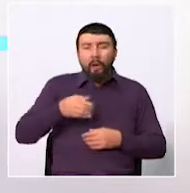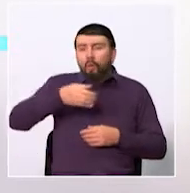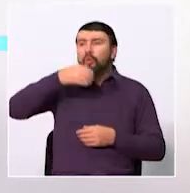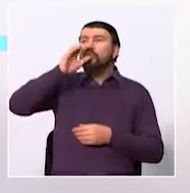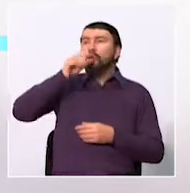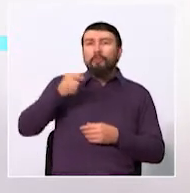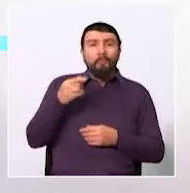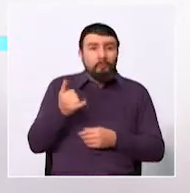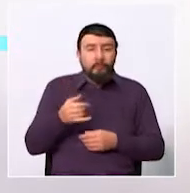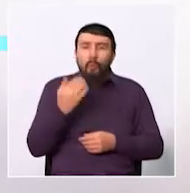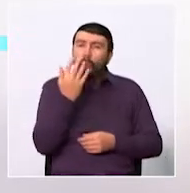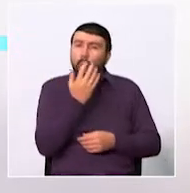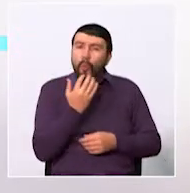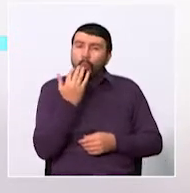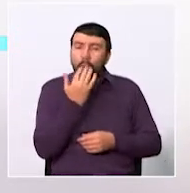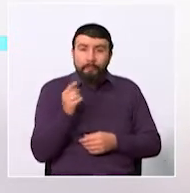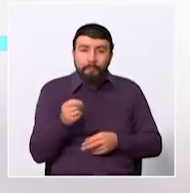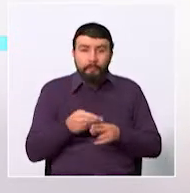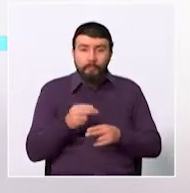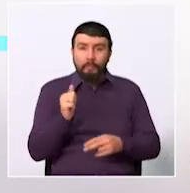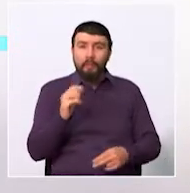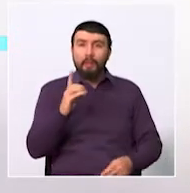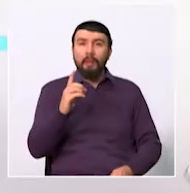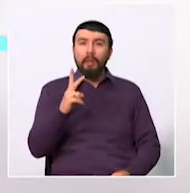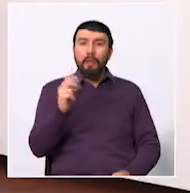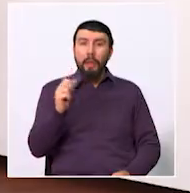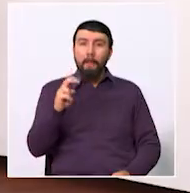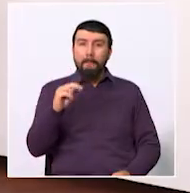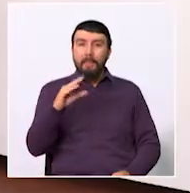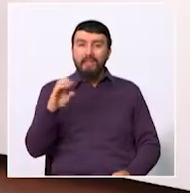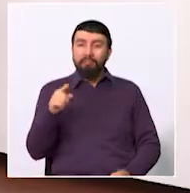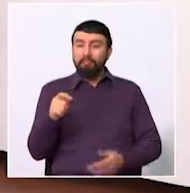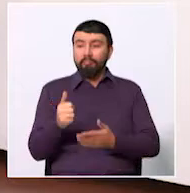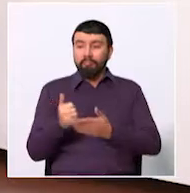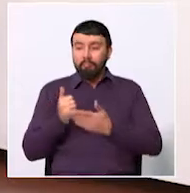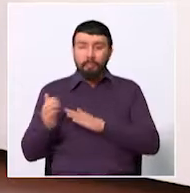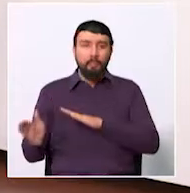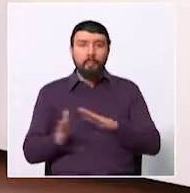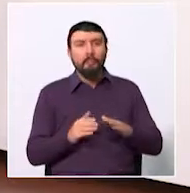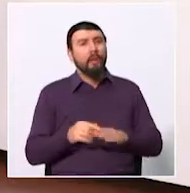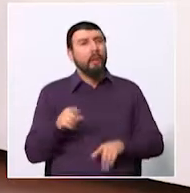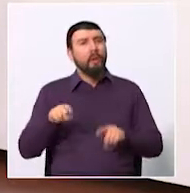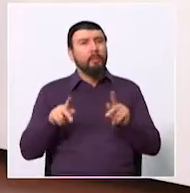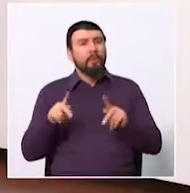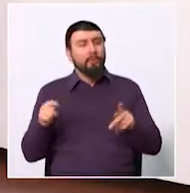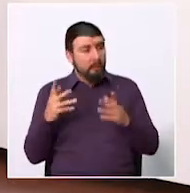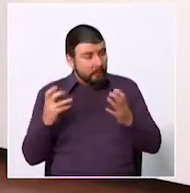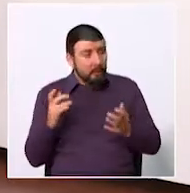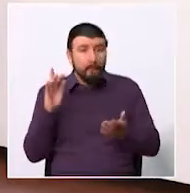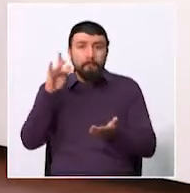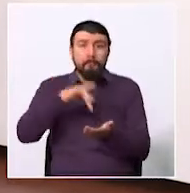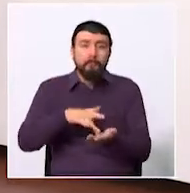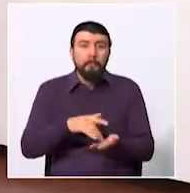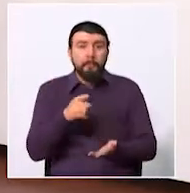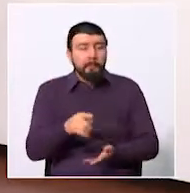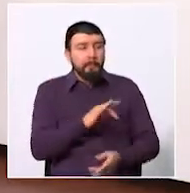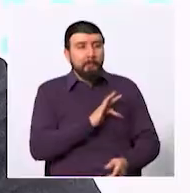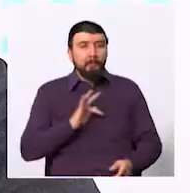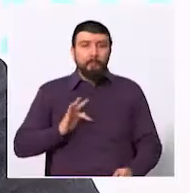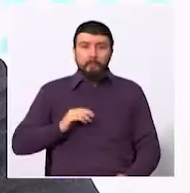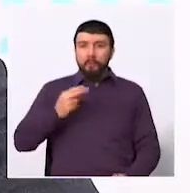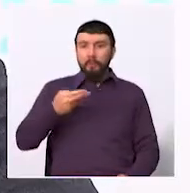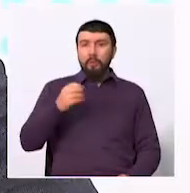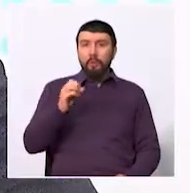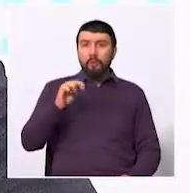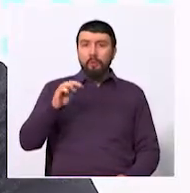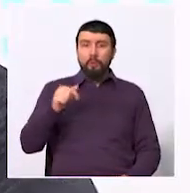advanced y ayuda mucho en este tipo de problemas las personas que quieran asistir a la terapia homa de